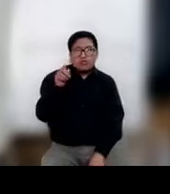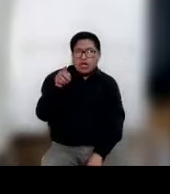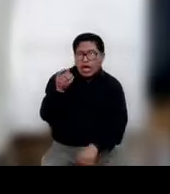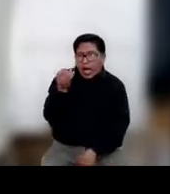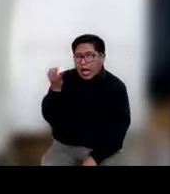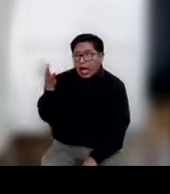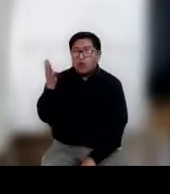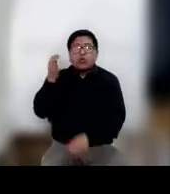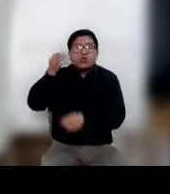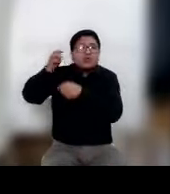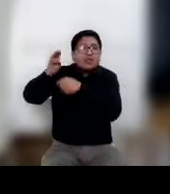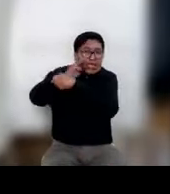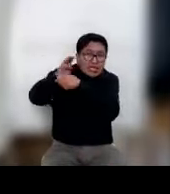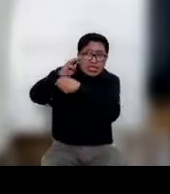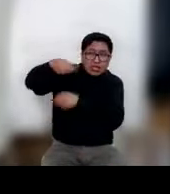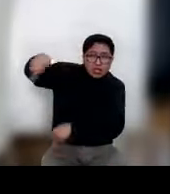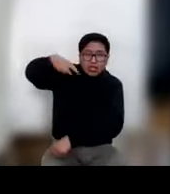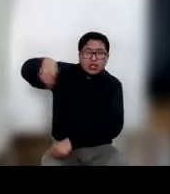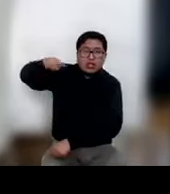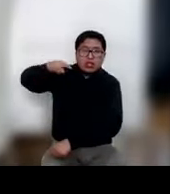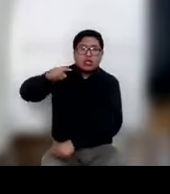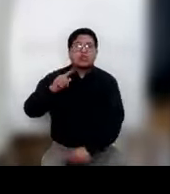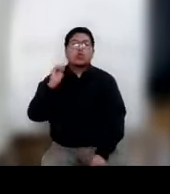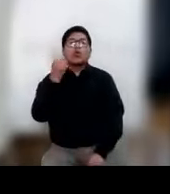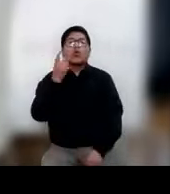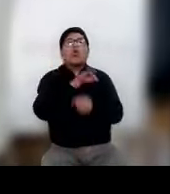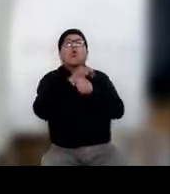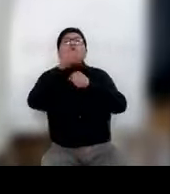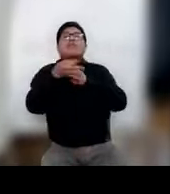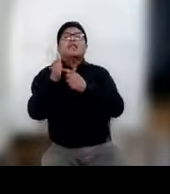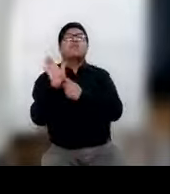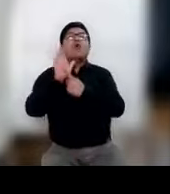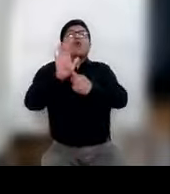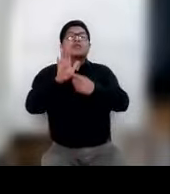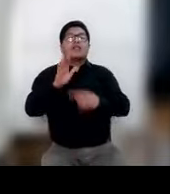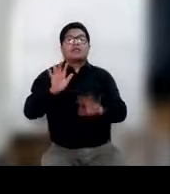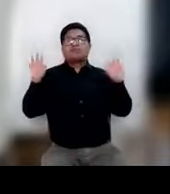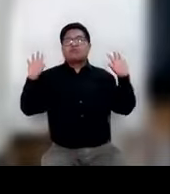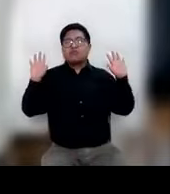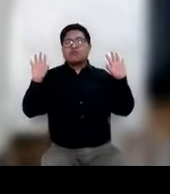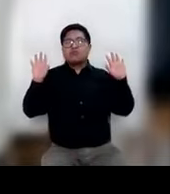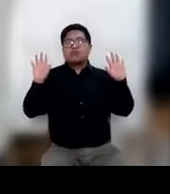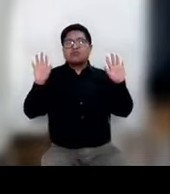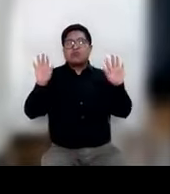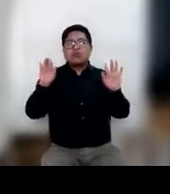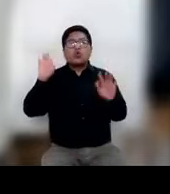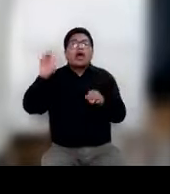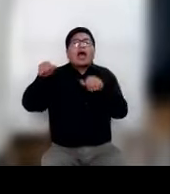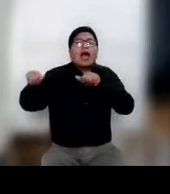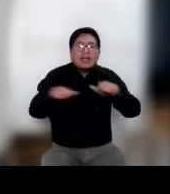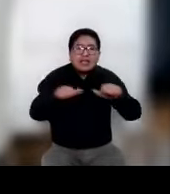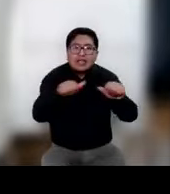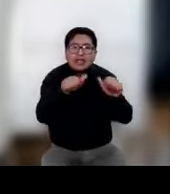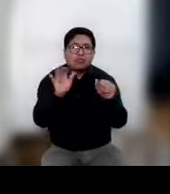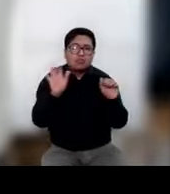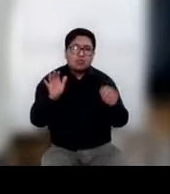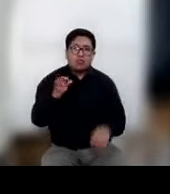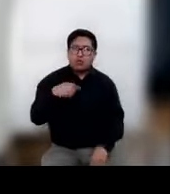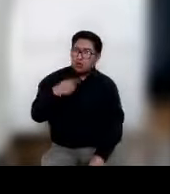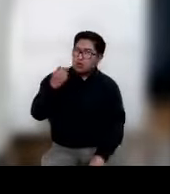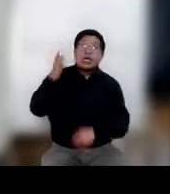lo que hacen es precisamente por cumplir con cierta programación de sus actividades bueno nos